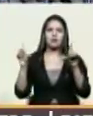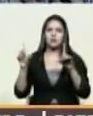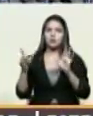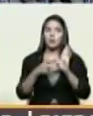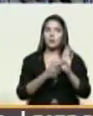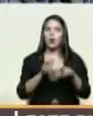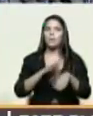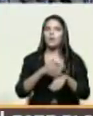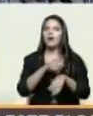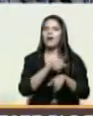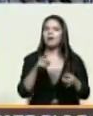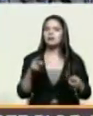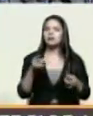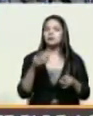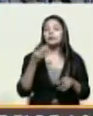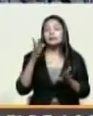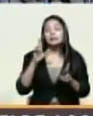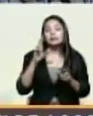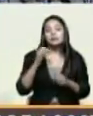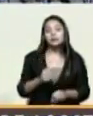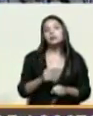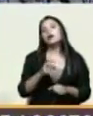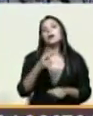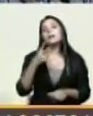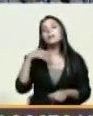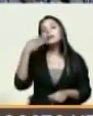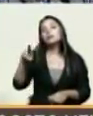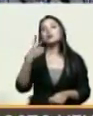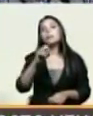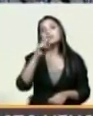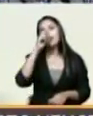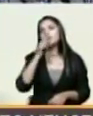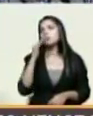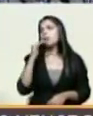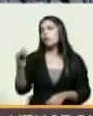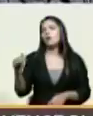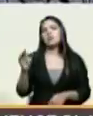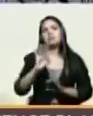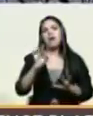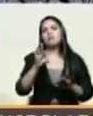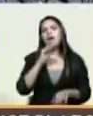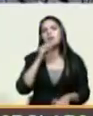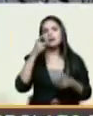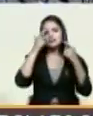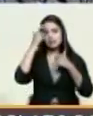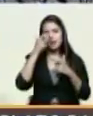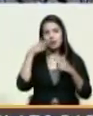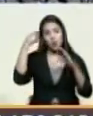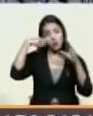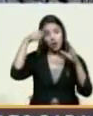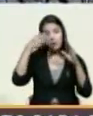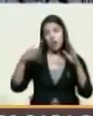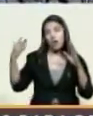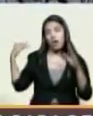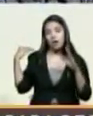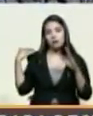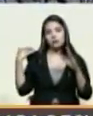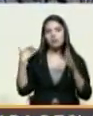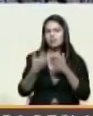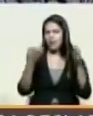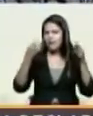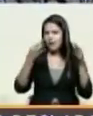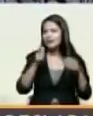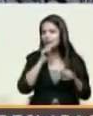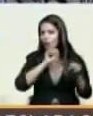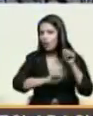Porque ellos esperan que dentro de 20 años nadie hable de Hugo Chávez. No, eso lo filmaron en aquel momento, debe ser verdad. ¿Quién